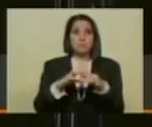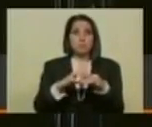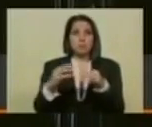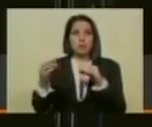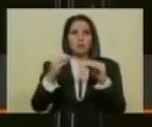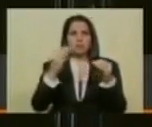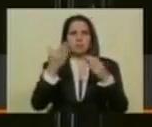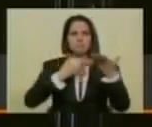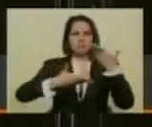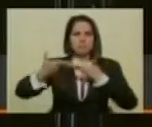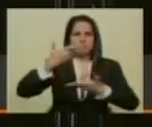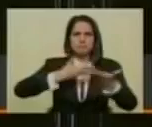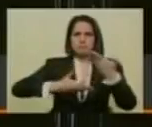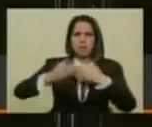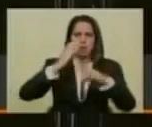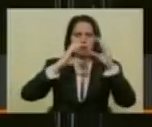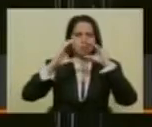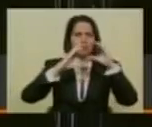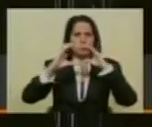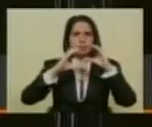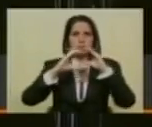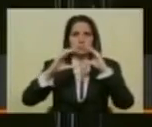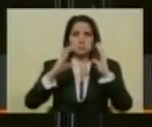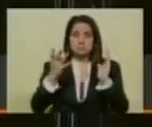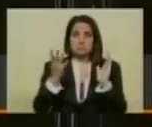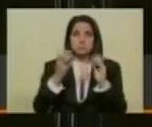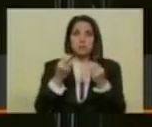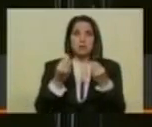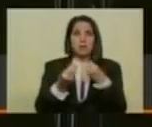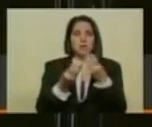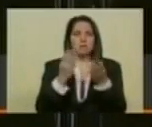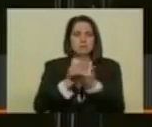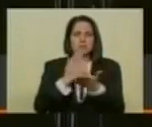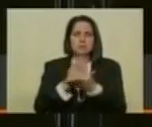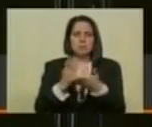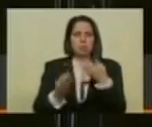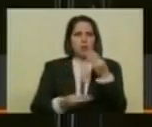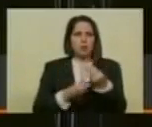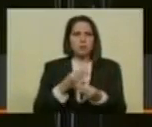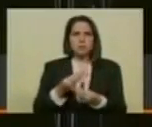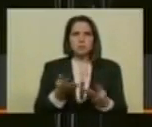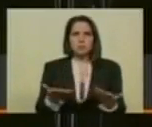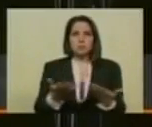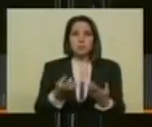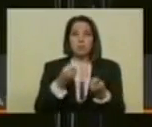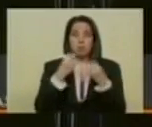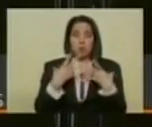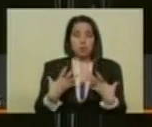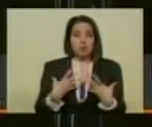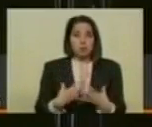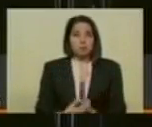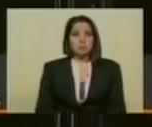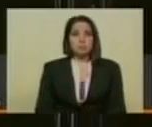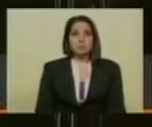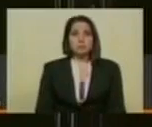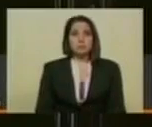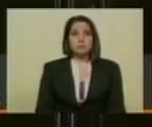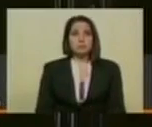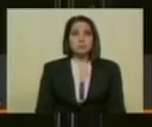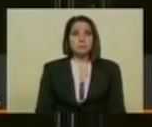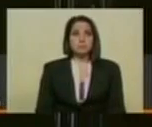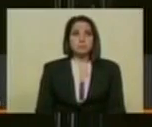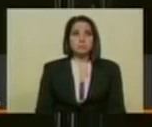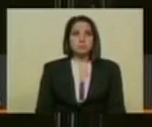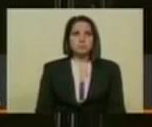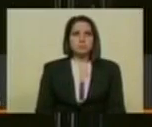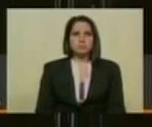últimas semanas, como siempre lo ha hecho de manera muy capaz, con los factores